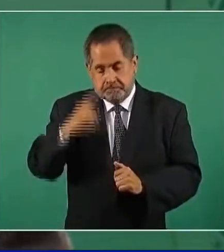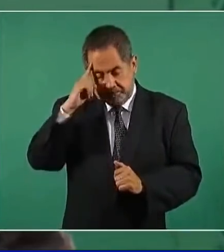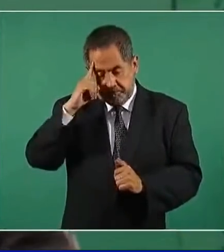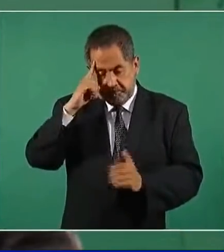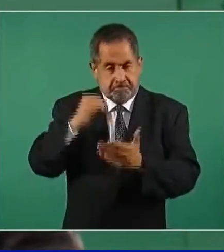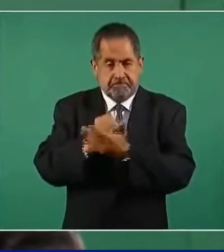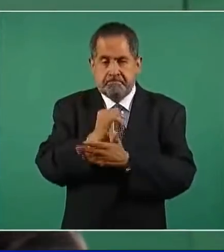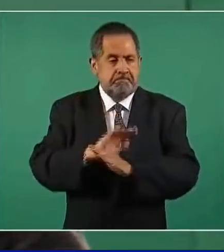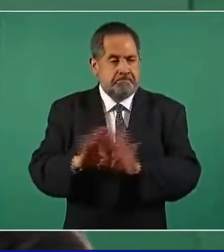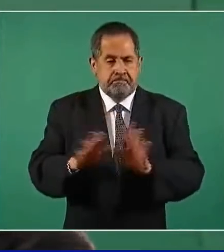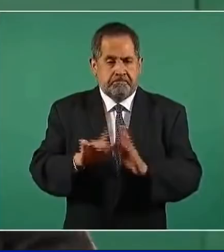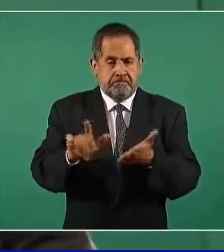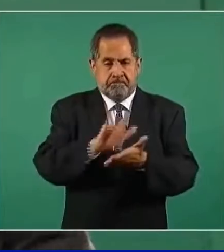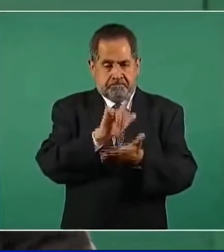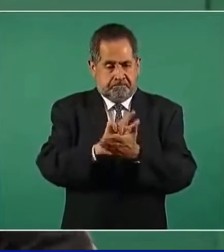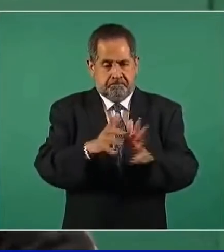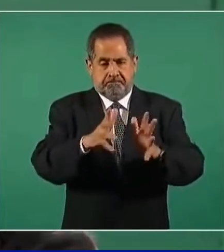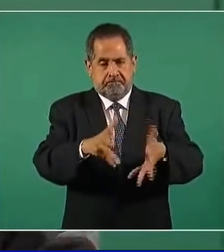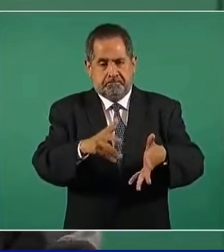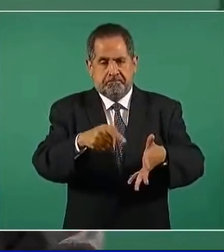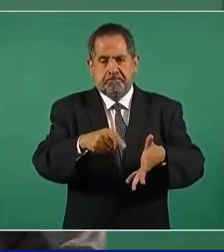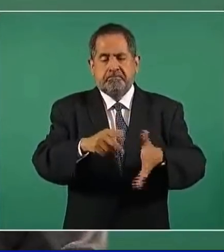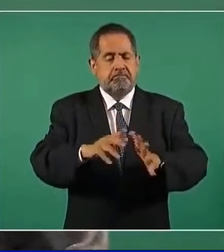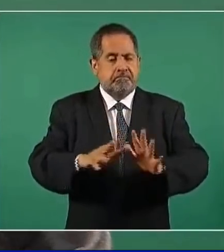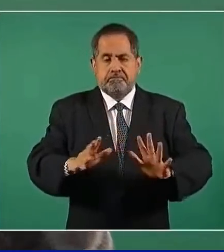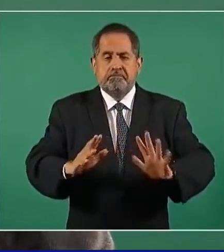decidimos no modificar